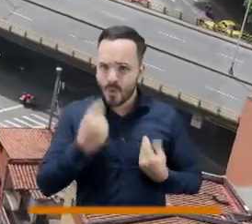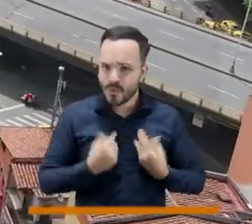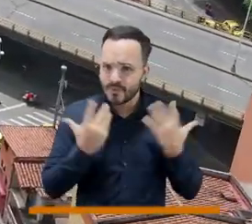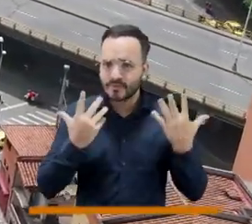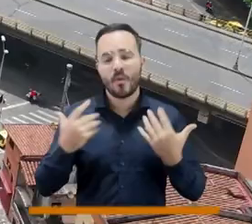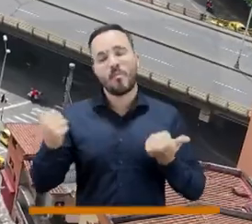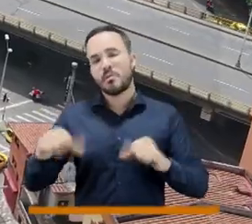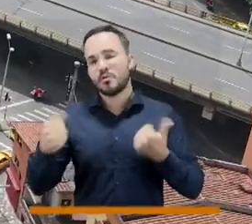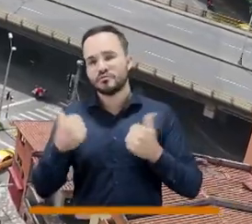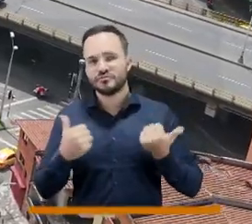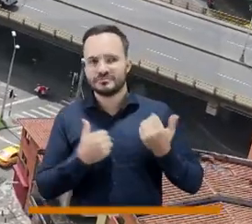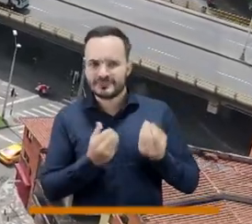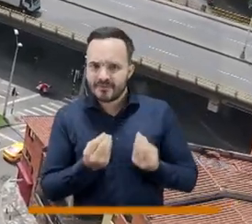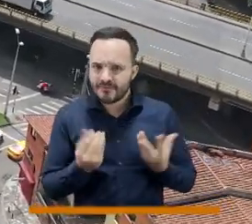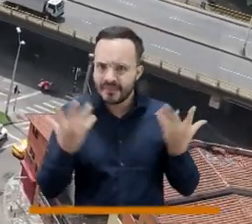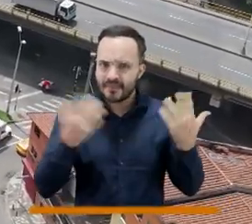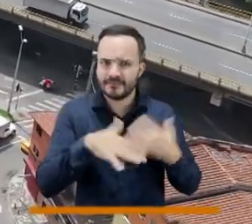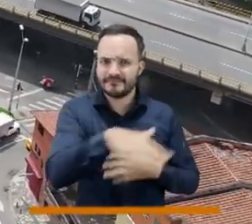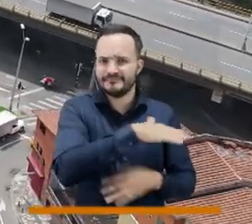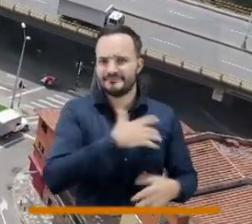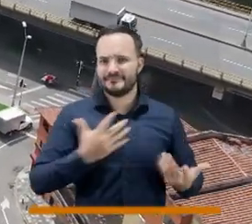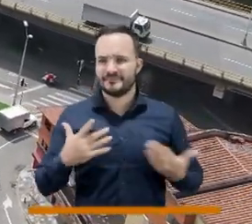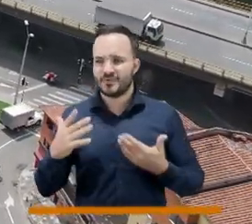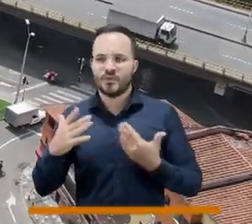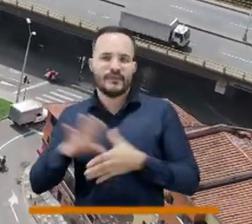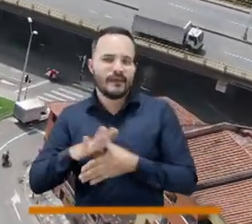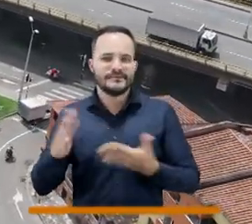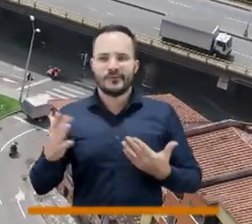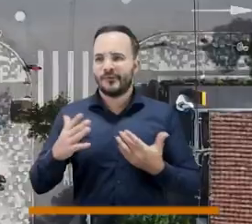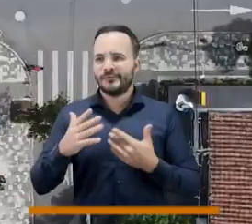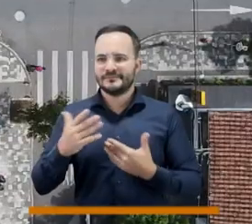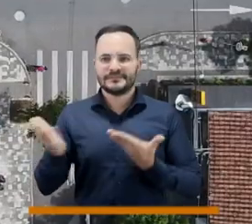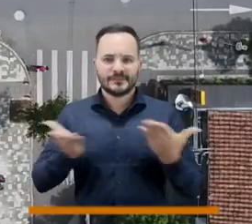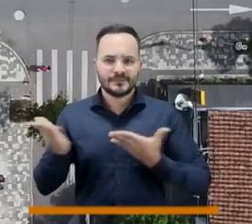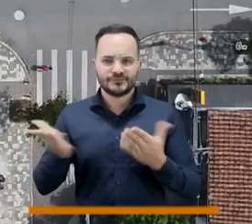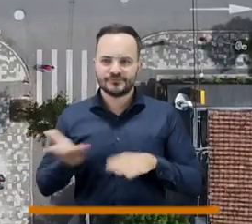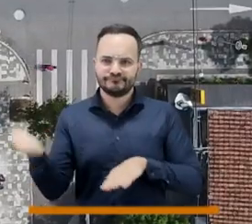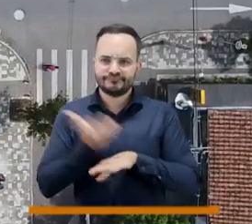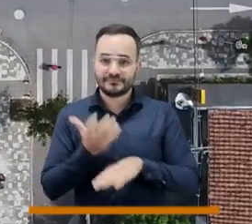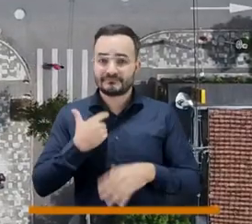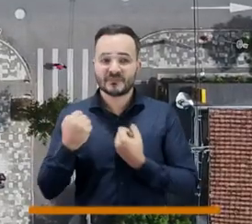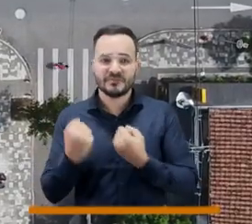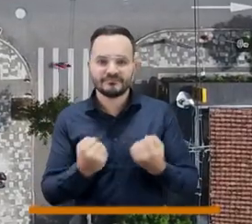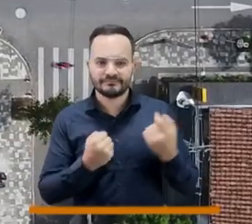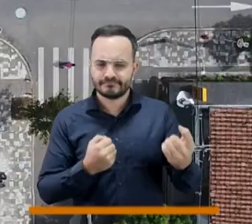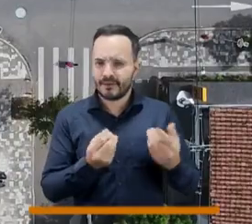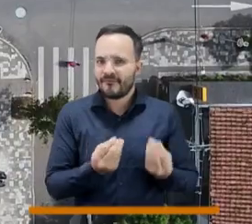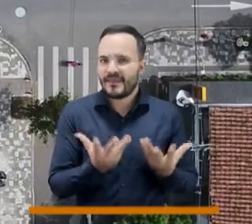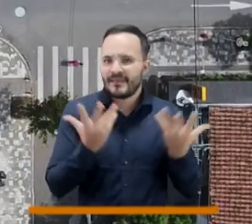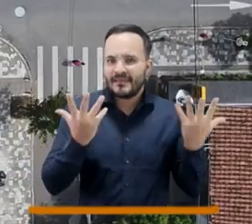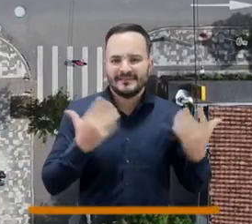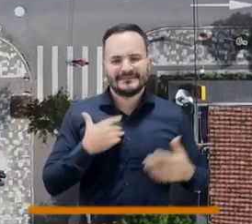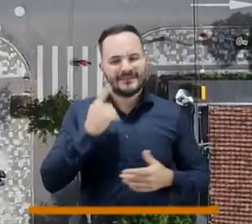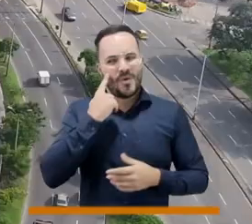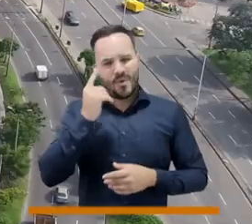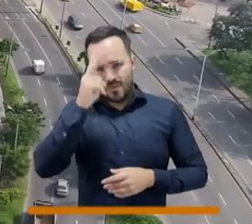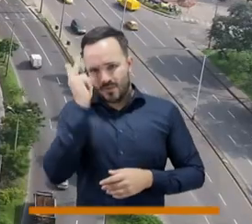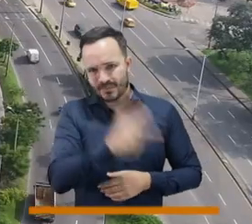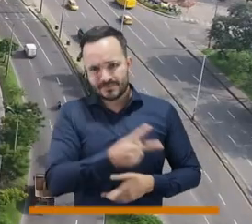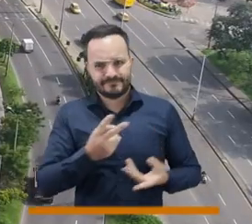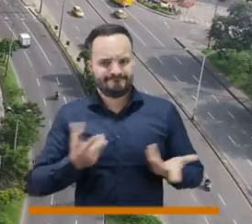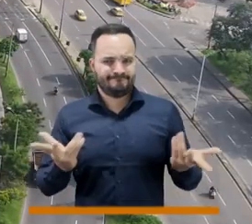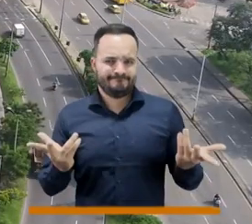el bus, por el que maneja el transporte público, el taxi. Así que en ese orden de ideas el debate es